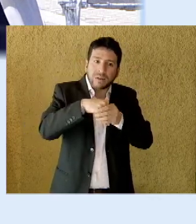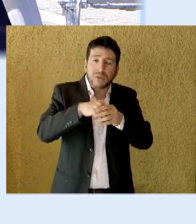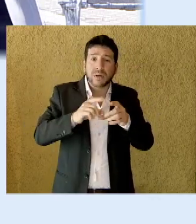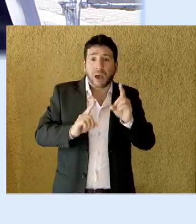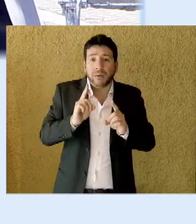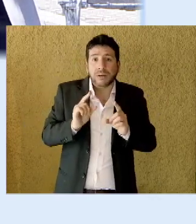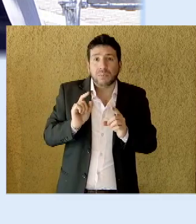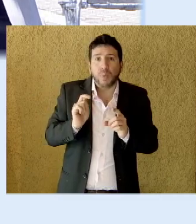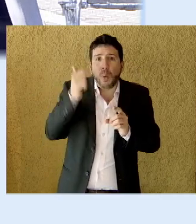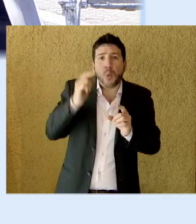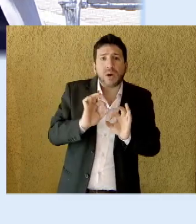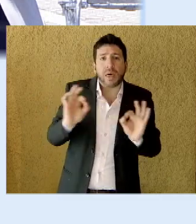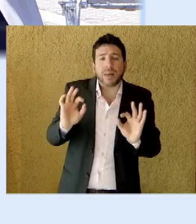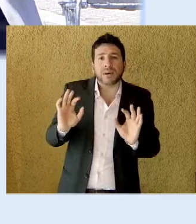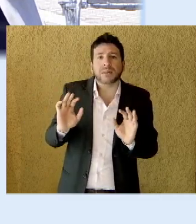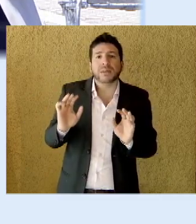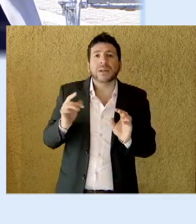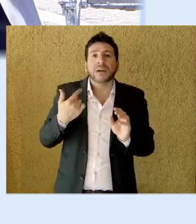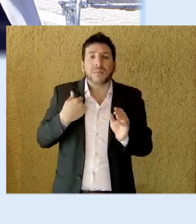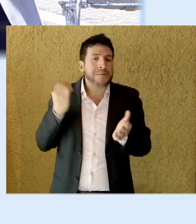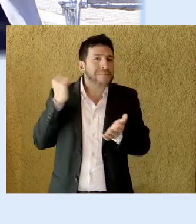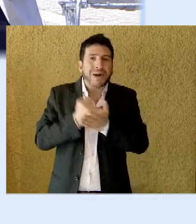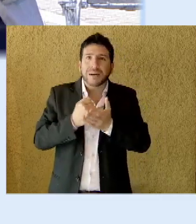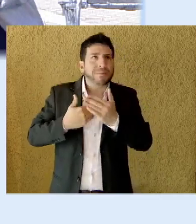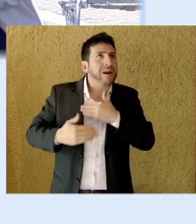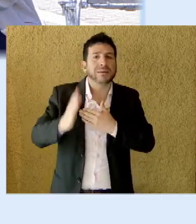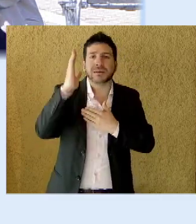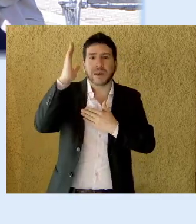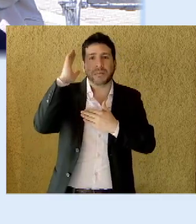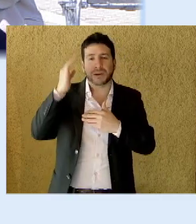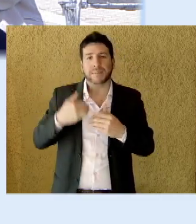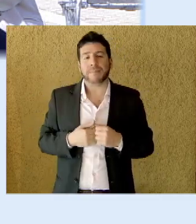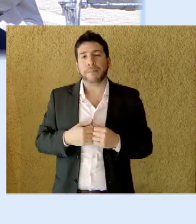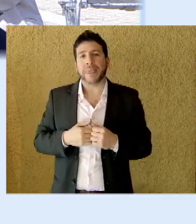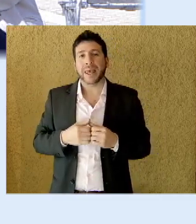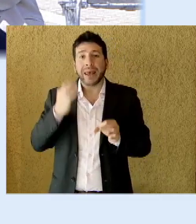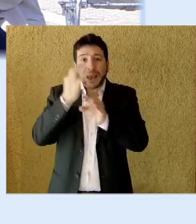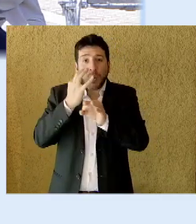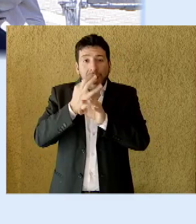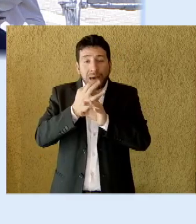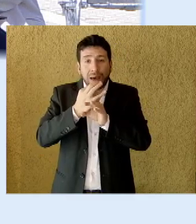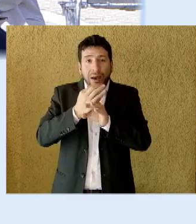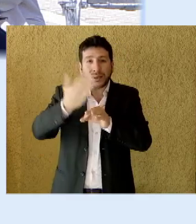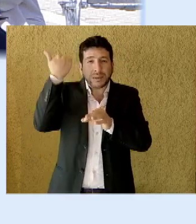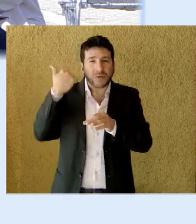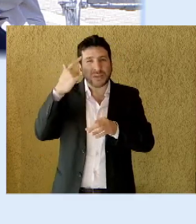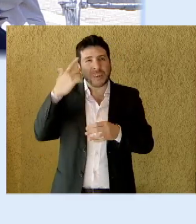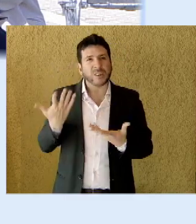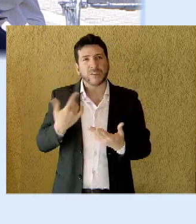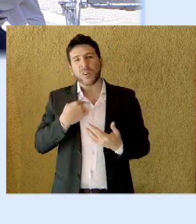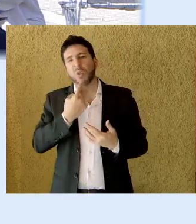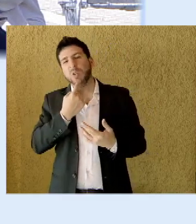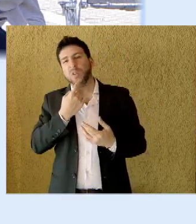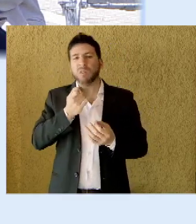que tenemos y otras veces nos puede marcar de por vida, ¿no? Totalmente, son parte de esas cosas de la escuela que uno en su momento no le